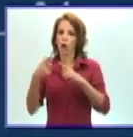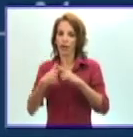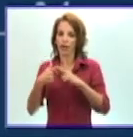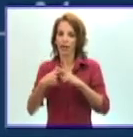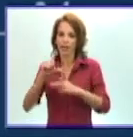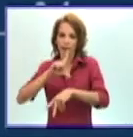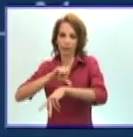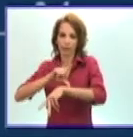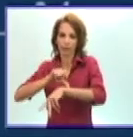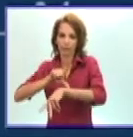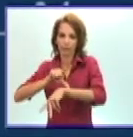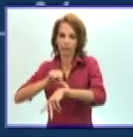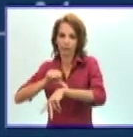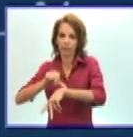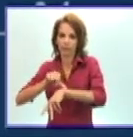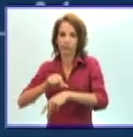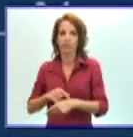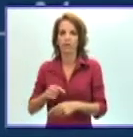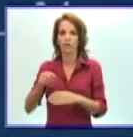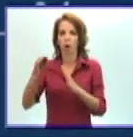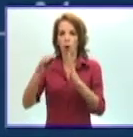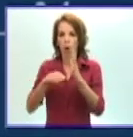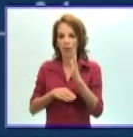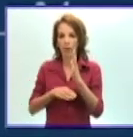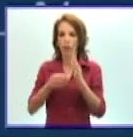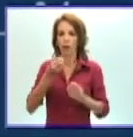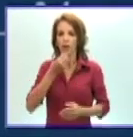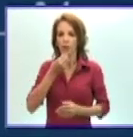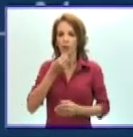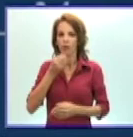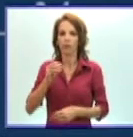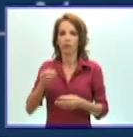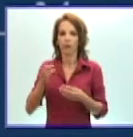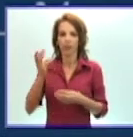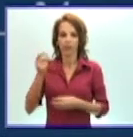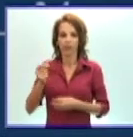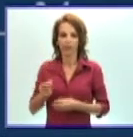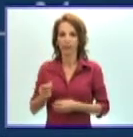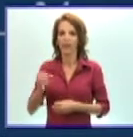que lo menor que podemos medir con el instrumento es cero,